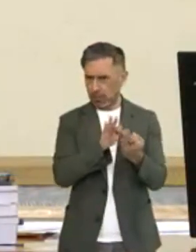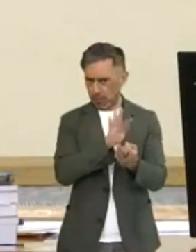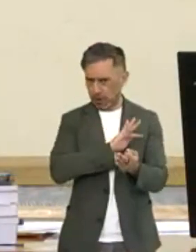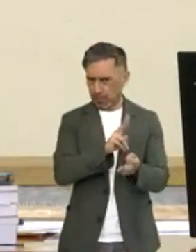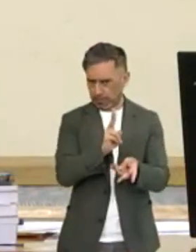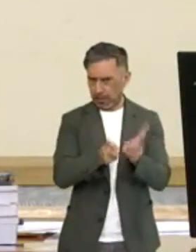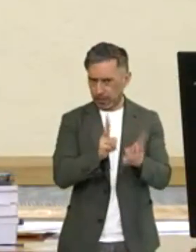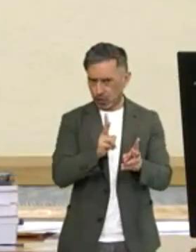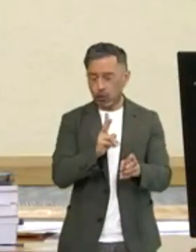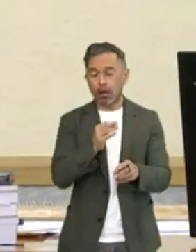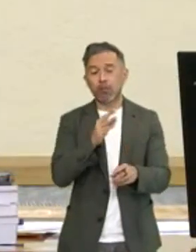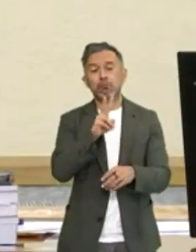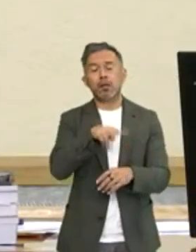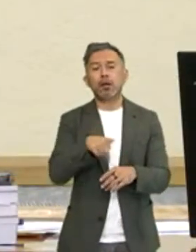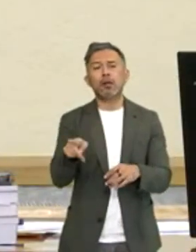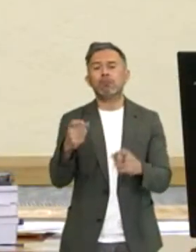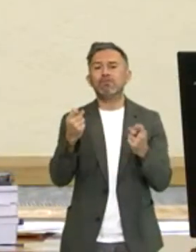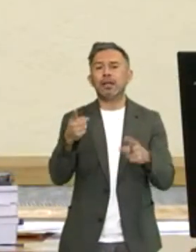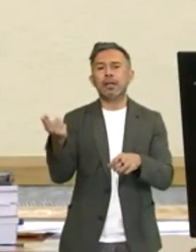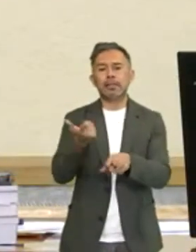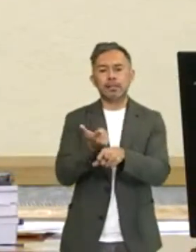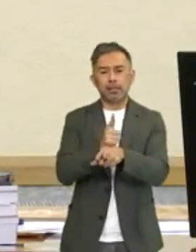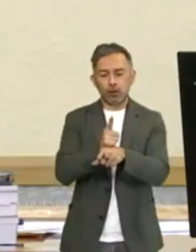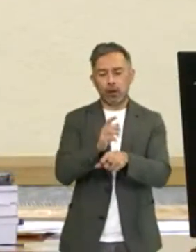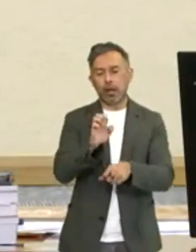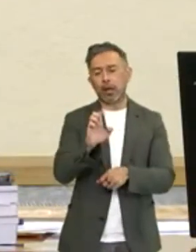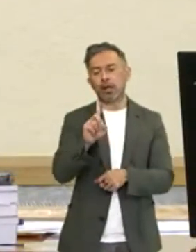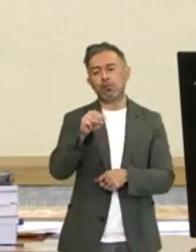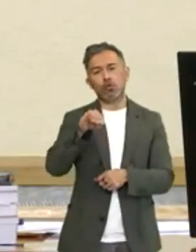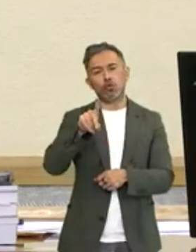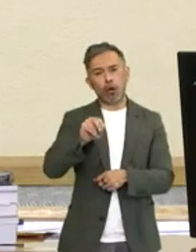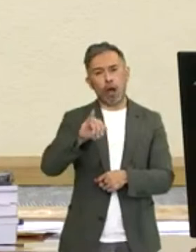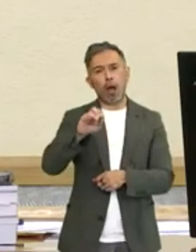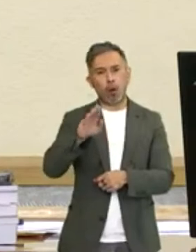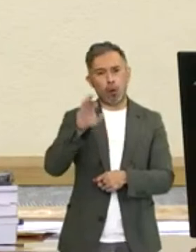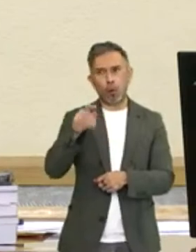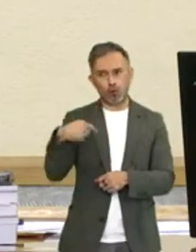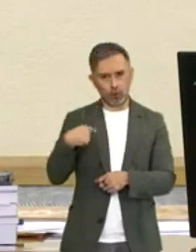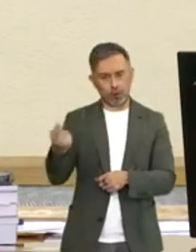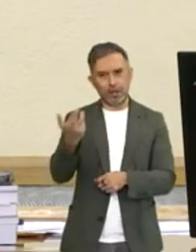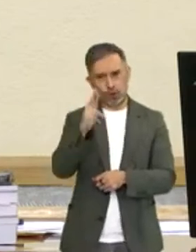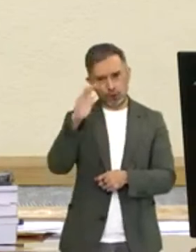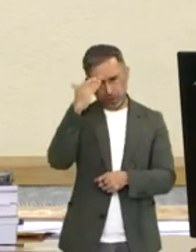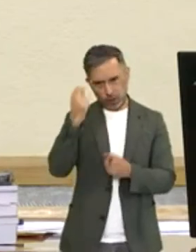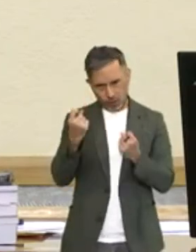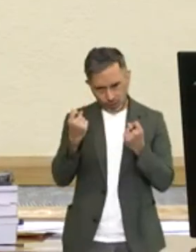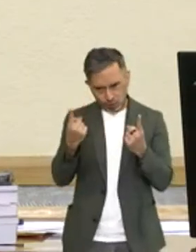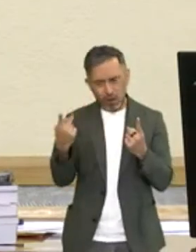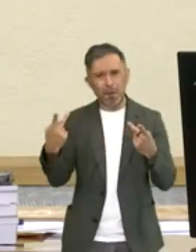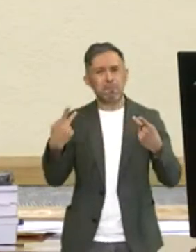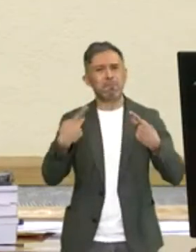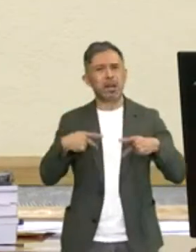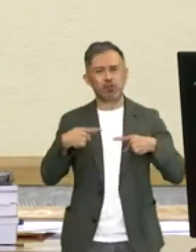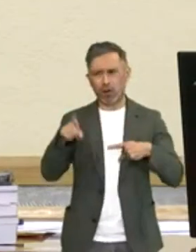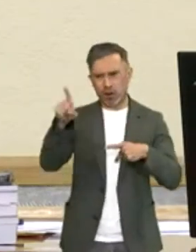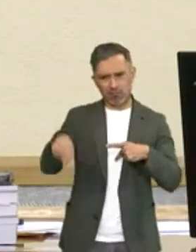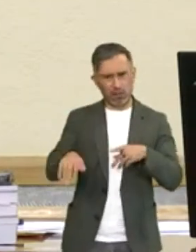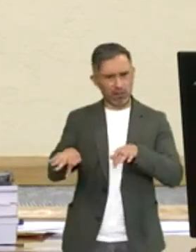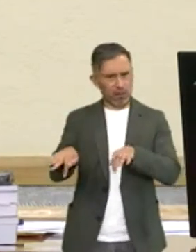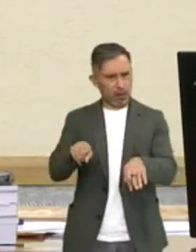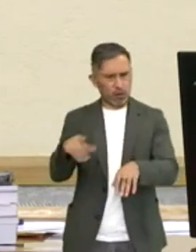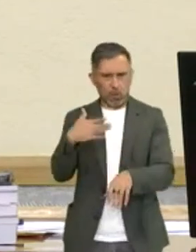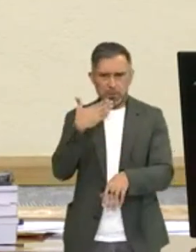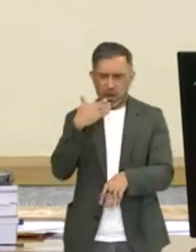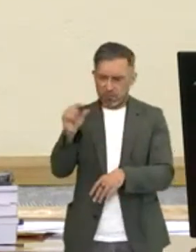Pero quiero hacer un reconocimiento al licenciado Edmundo Jacobo Molina, lo he hecho en distintas ocasiones, un funcionario ejemplar. Si hubiera